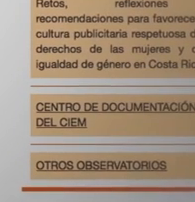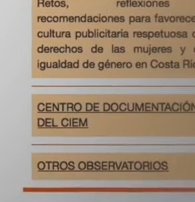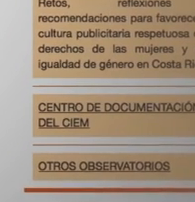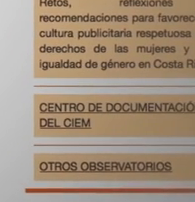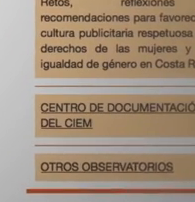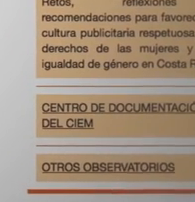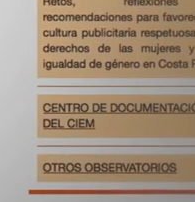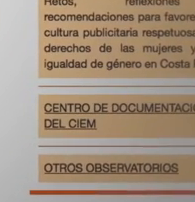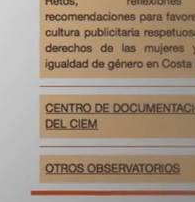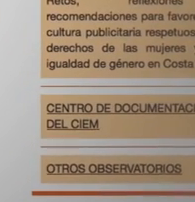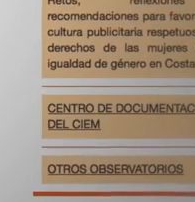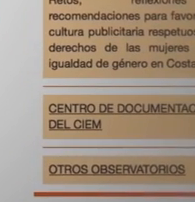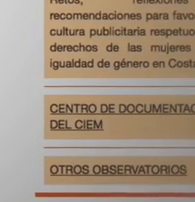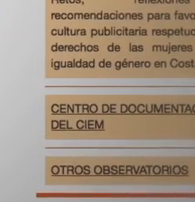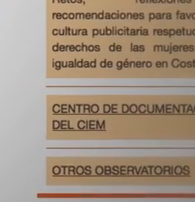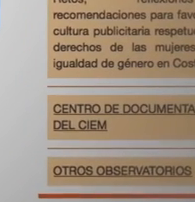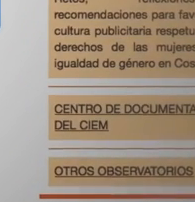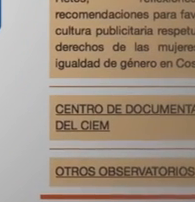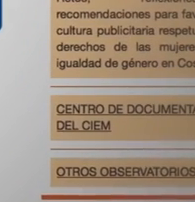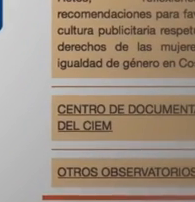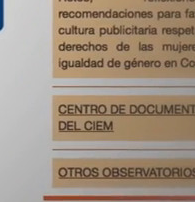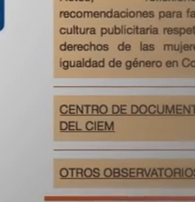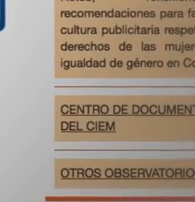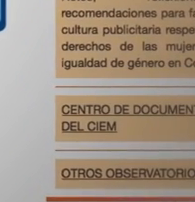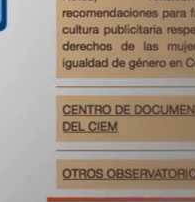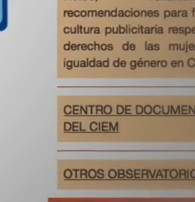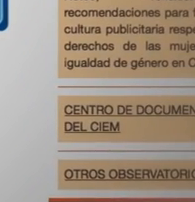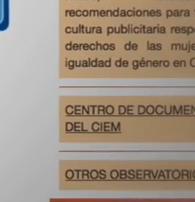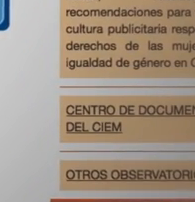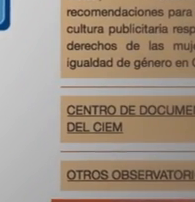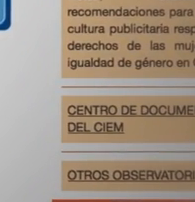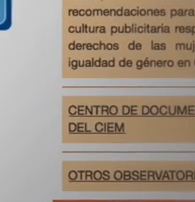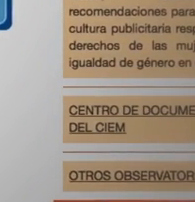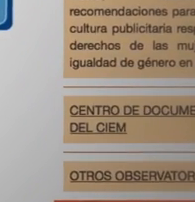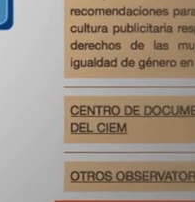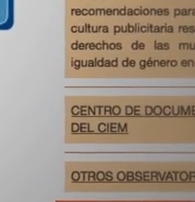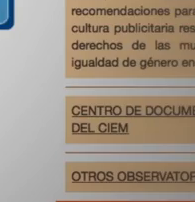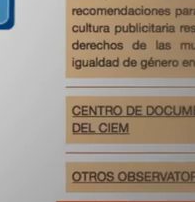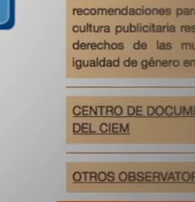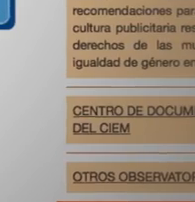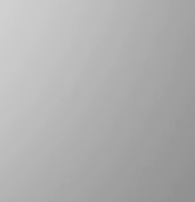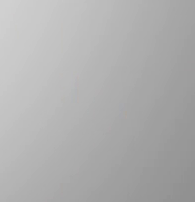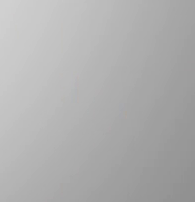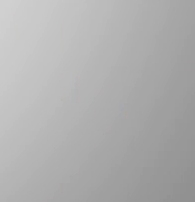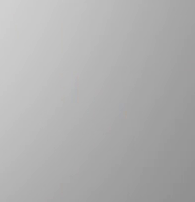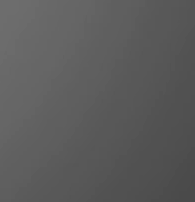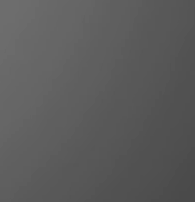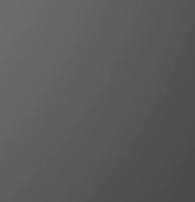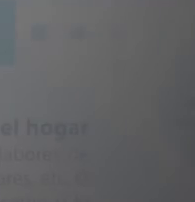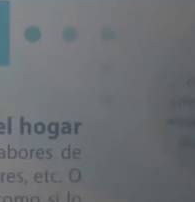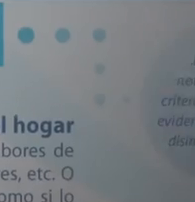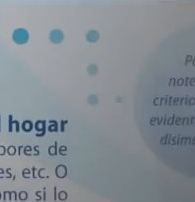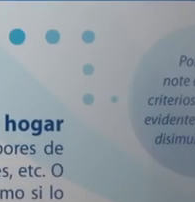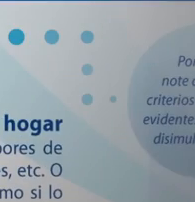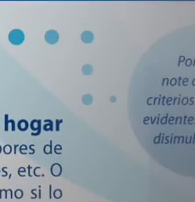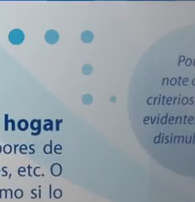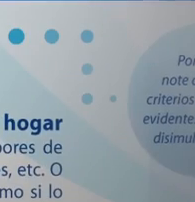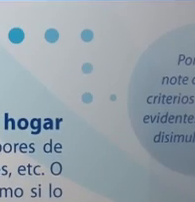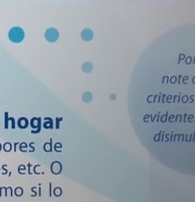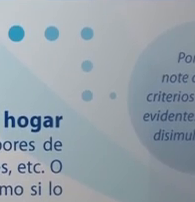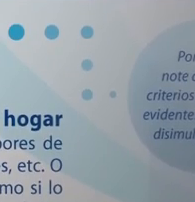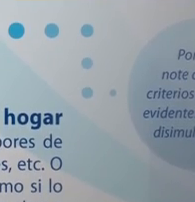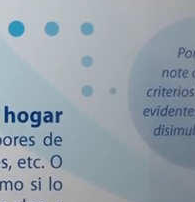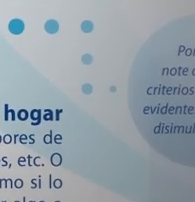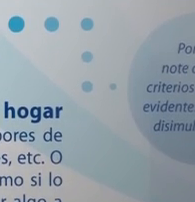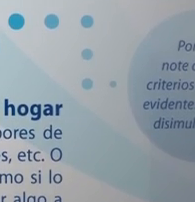en conjunto quienes han sido denunciados por ejemplo la publicidad de sneakers la publicidad de que en algún momento sacó